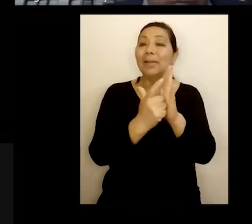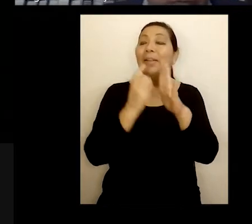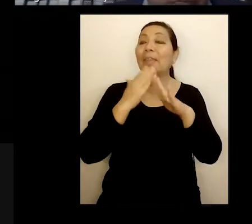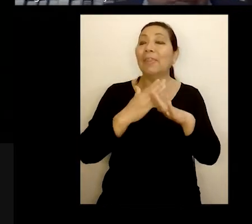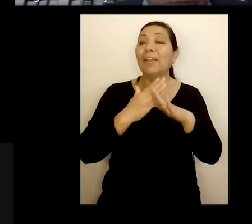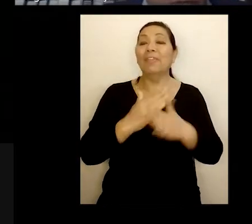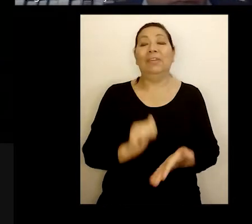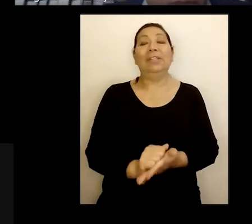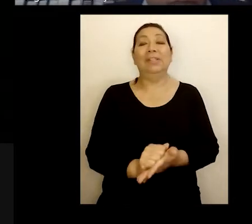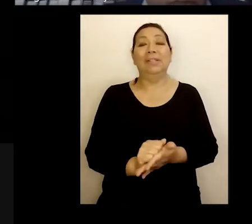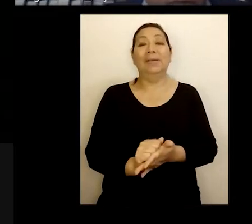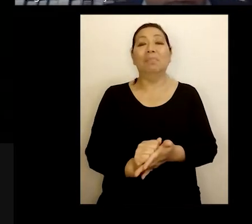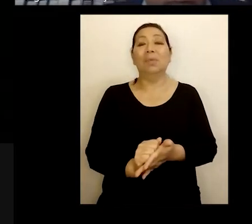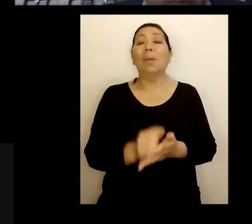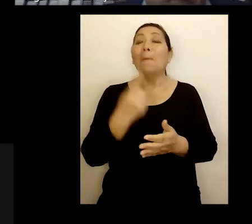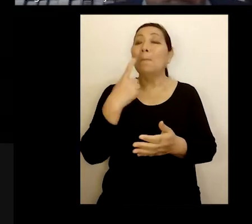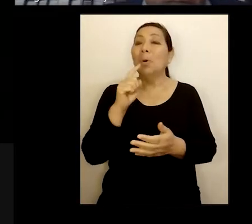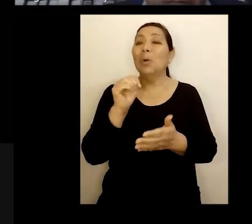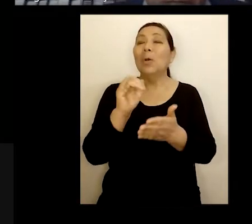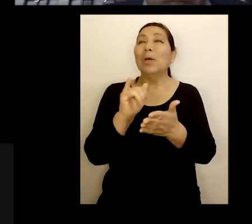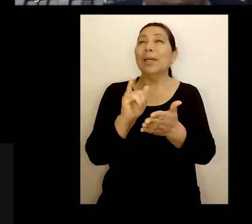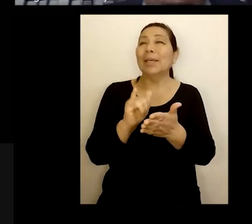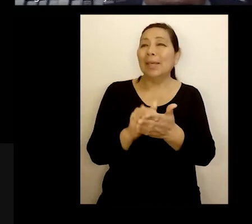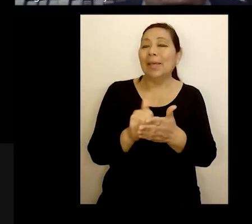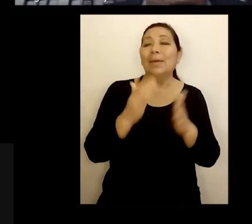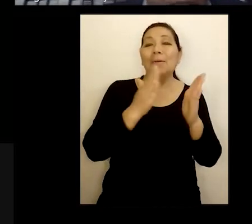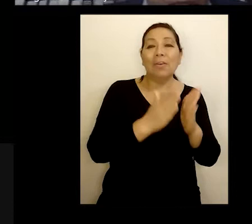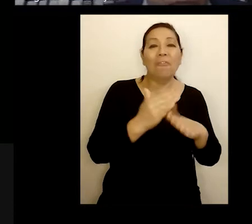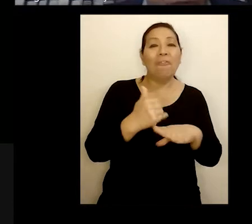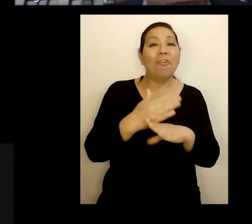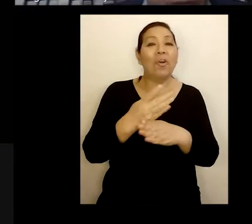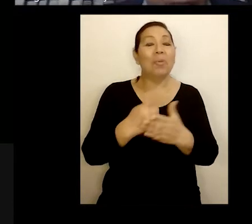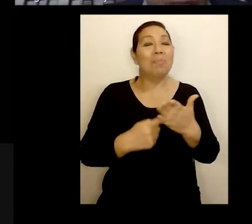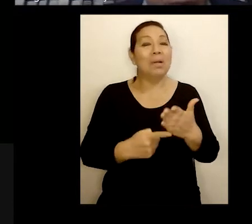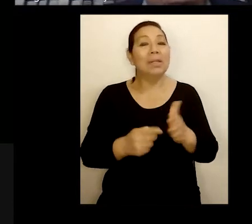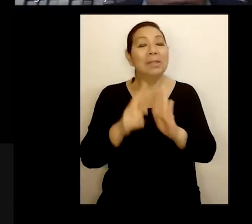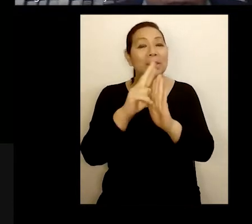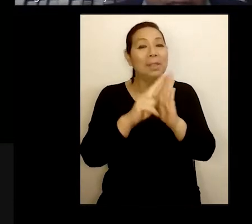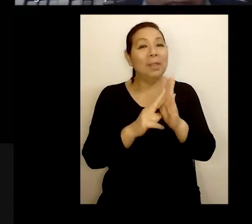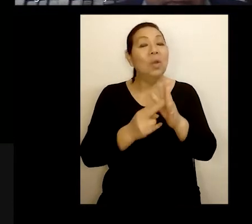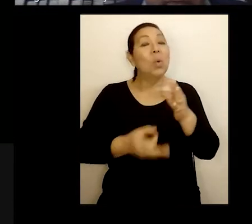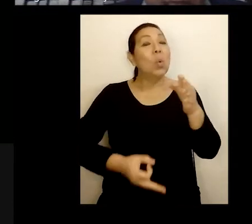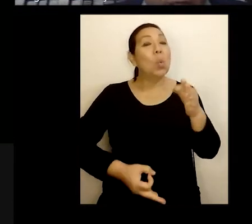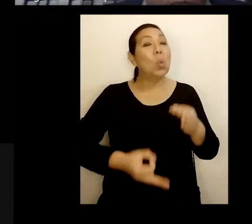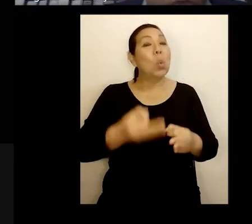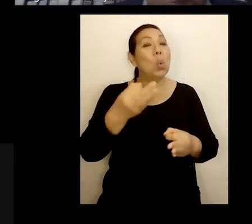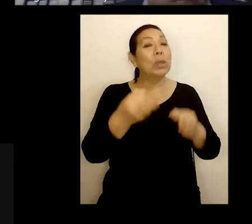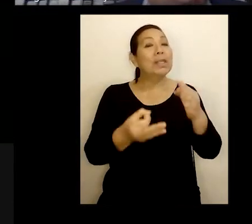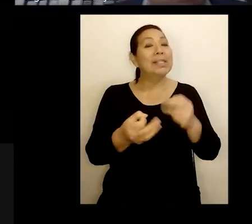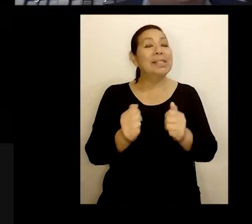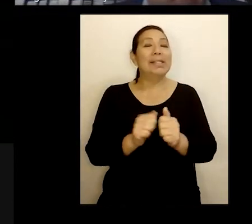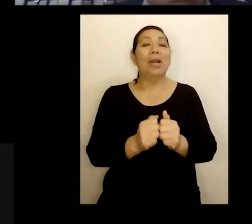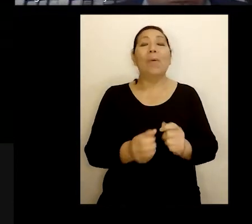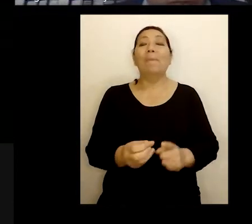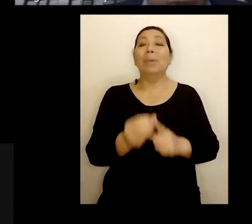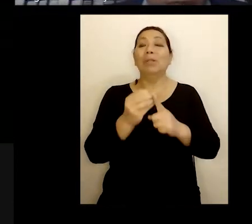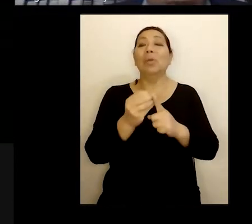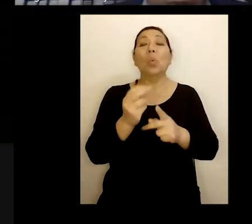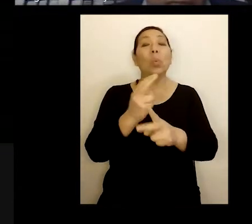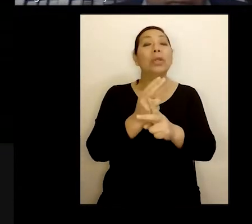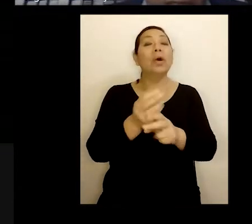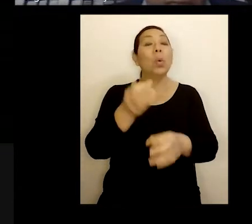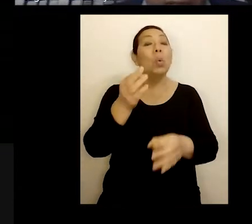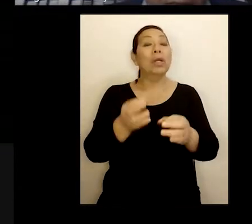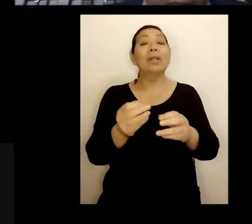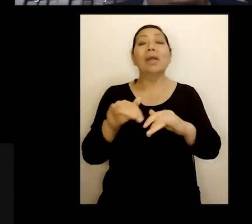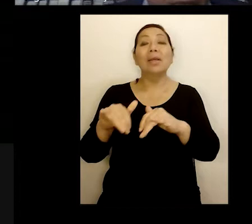defensa y la tutela jurisdiccional efectiva, la debida motivación de las resoluciones judiciales, así como a los principios de seguridad